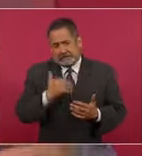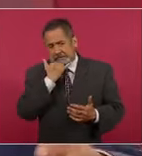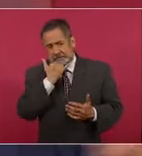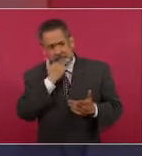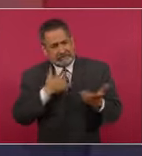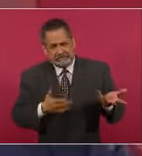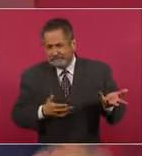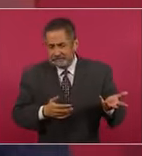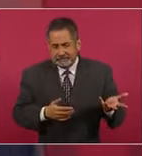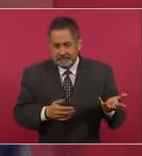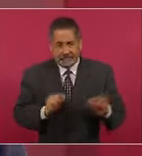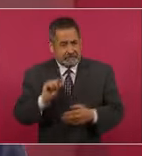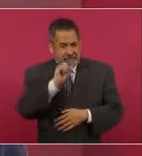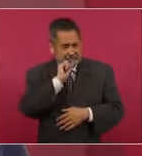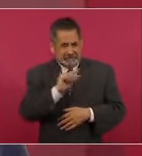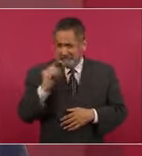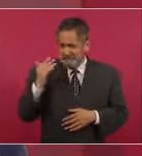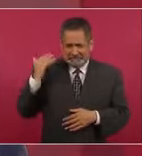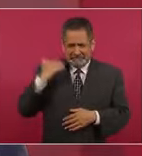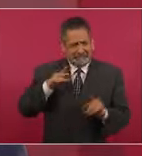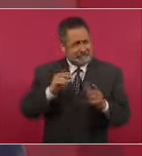Hasta hace poco,